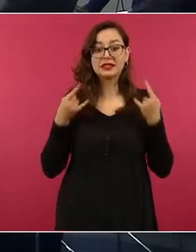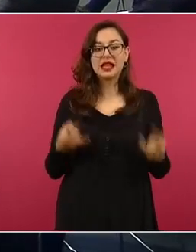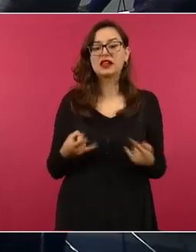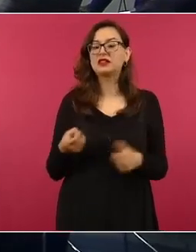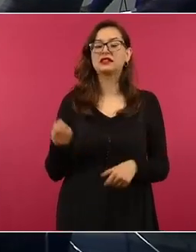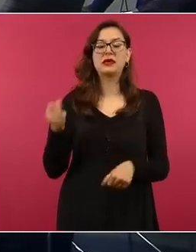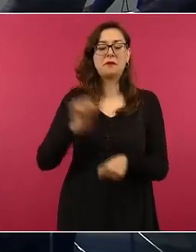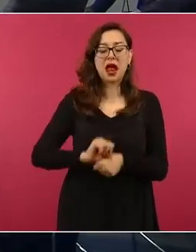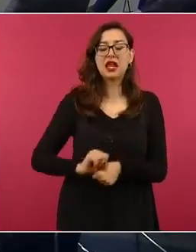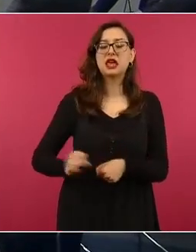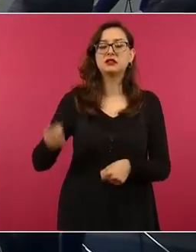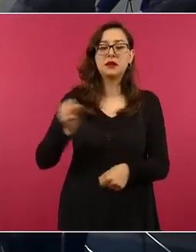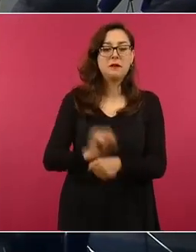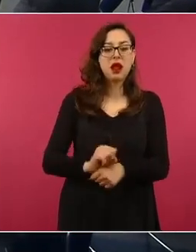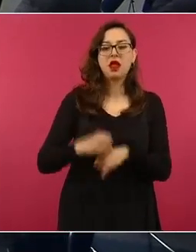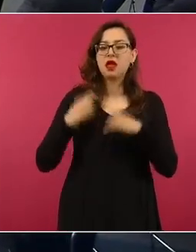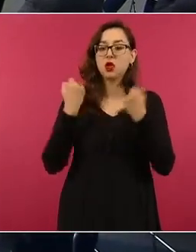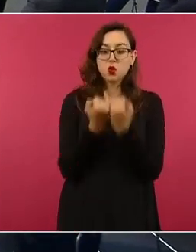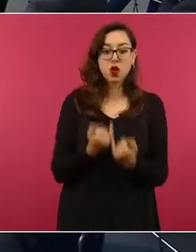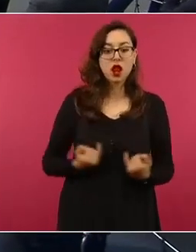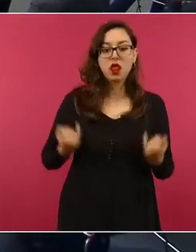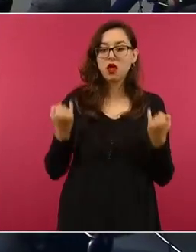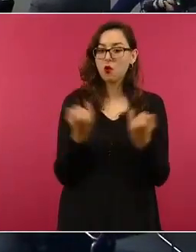la semana.